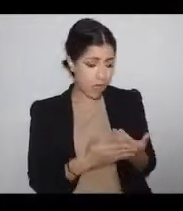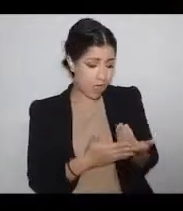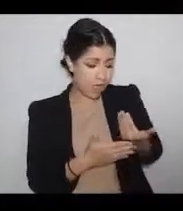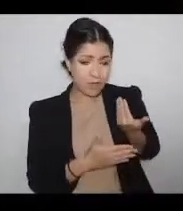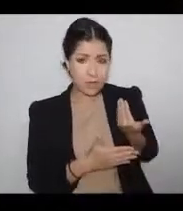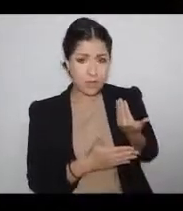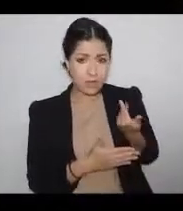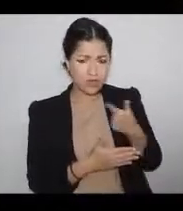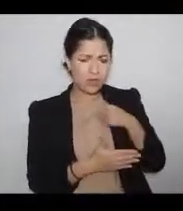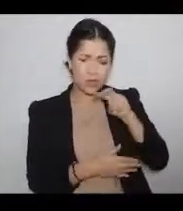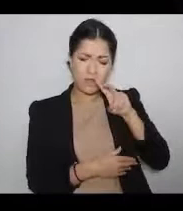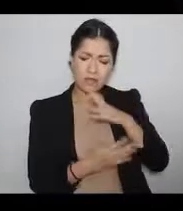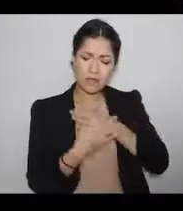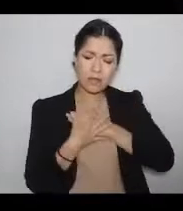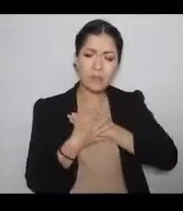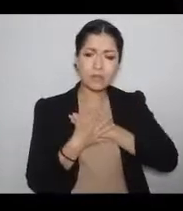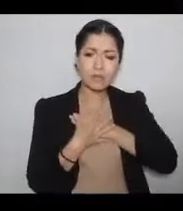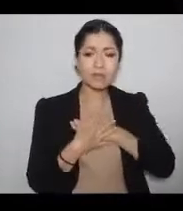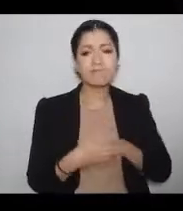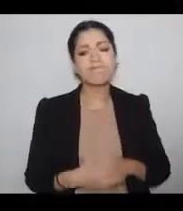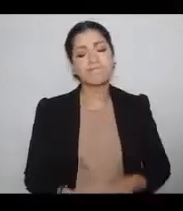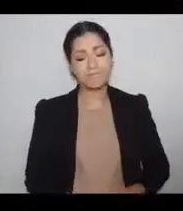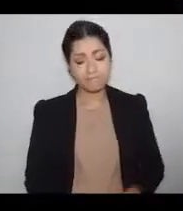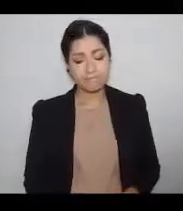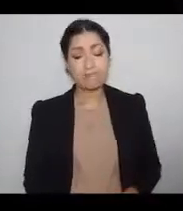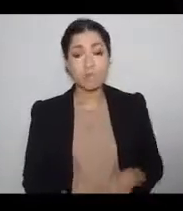La adoraba, hijo. Sé de tu dolor.